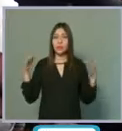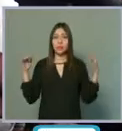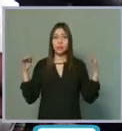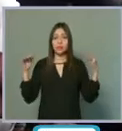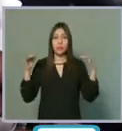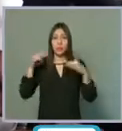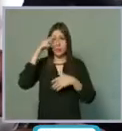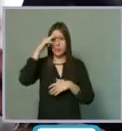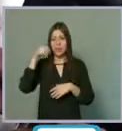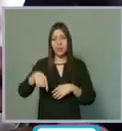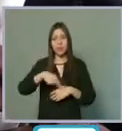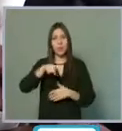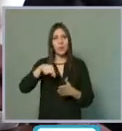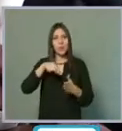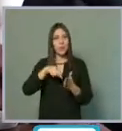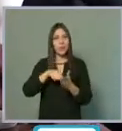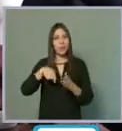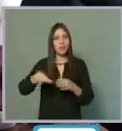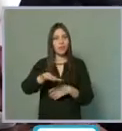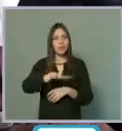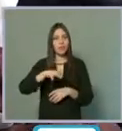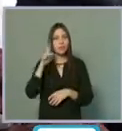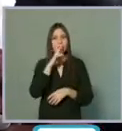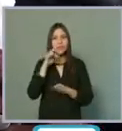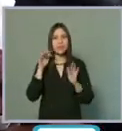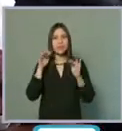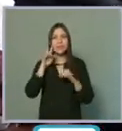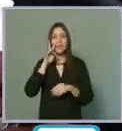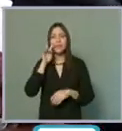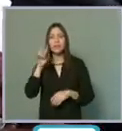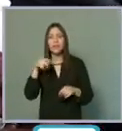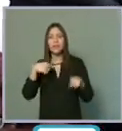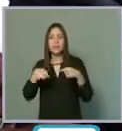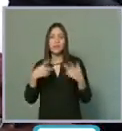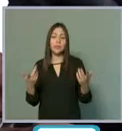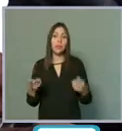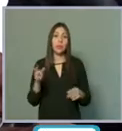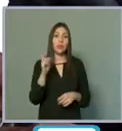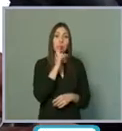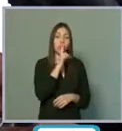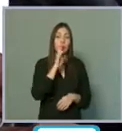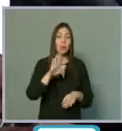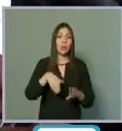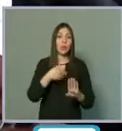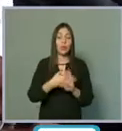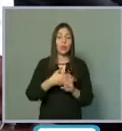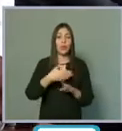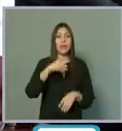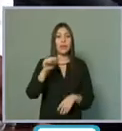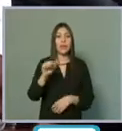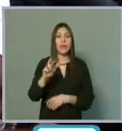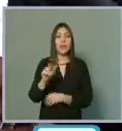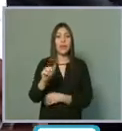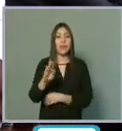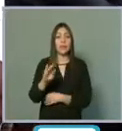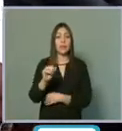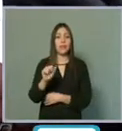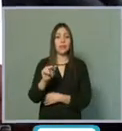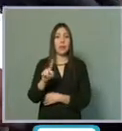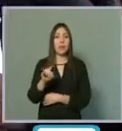el partido. Vamos a decir, no, pues Rusia y contra Arabia Saudita no es un